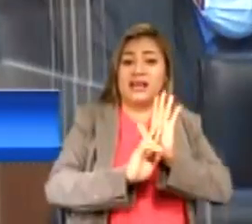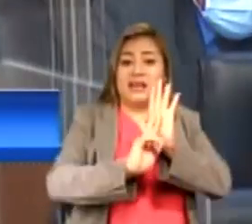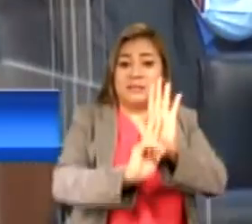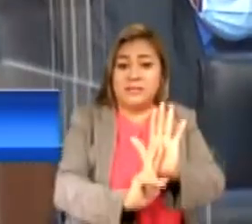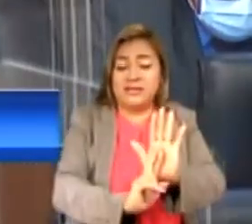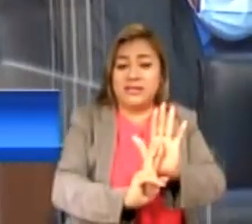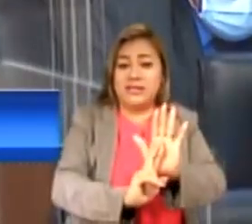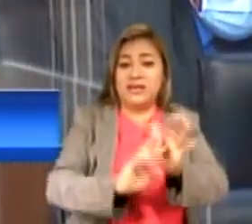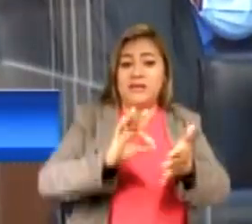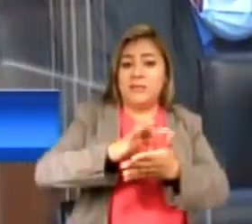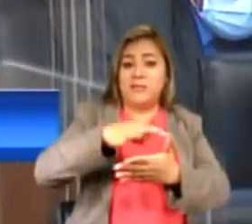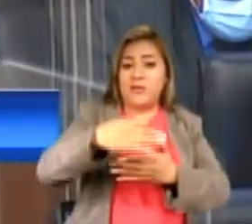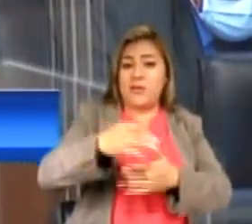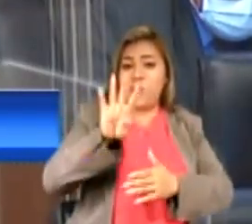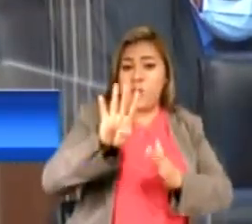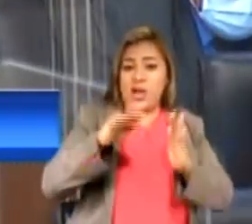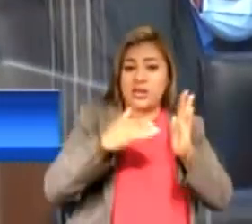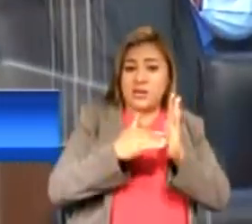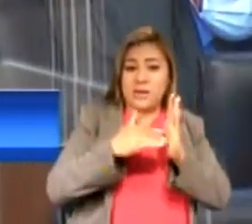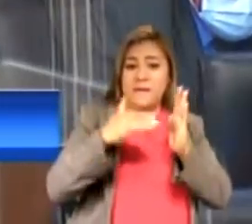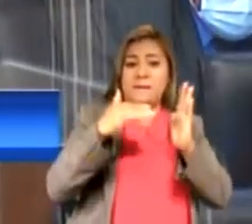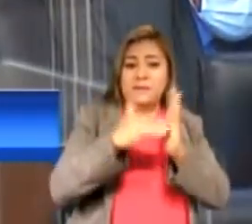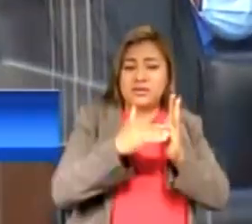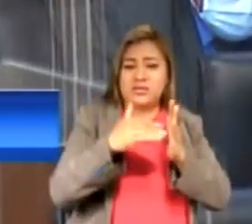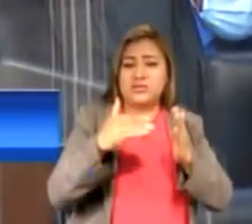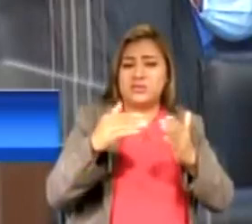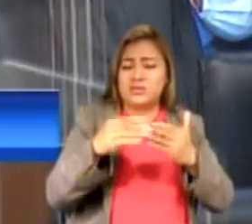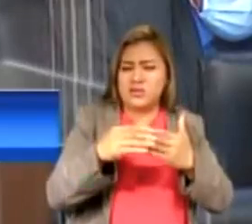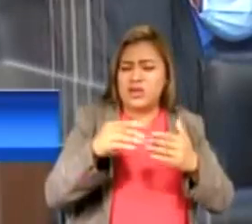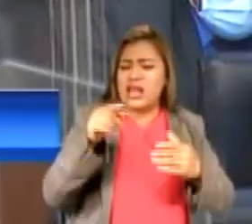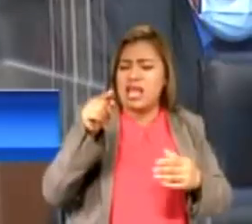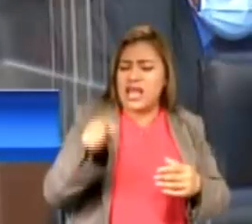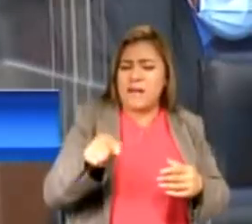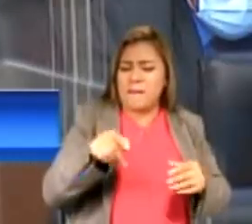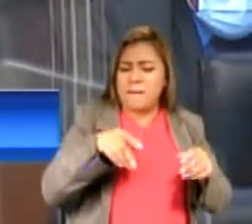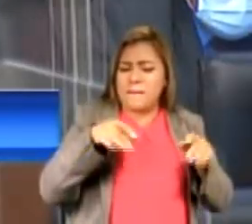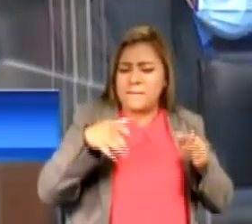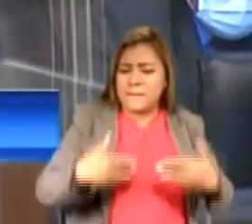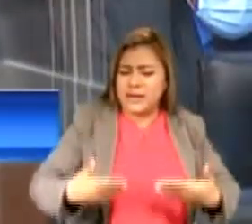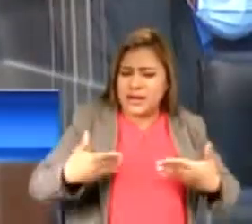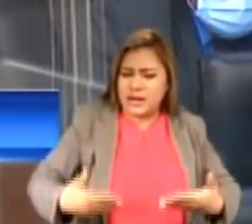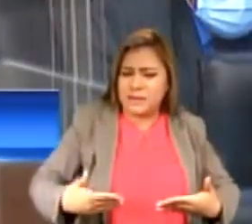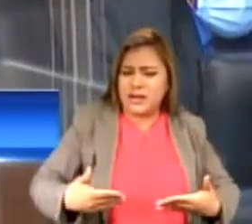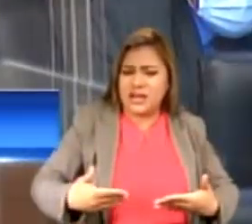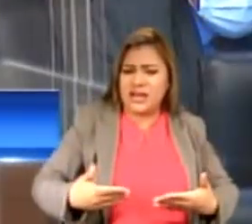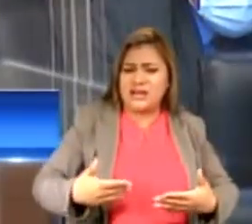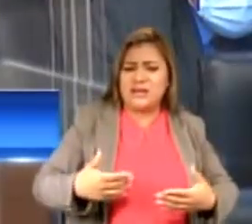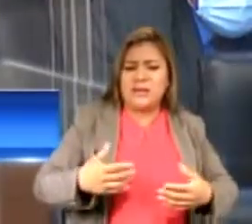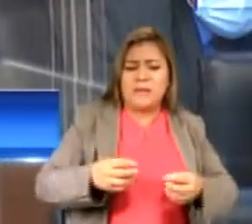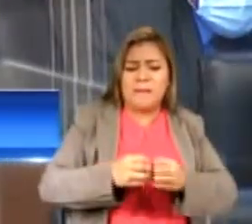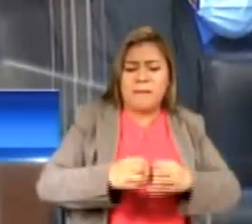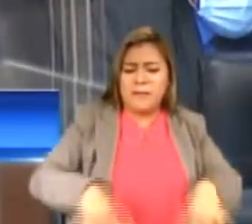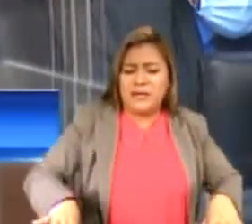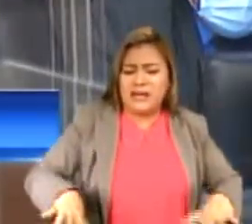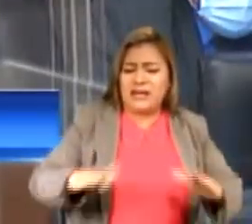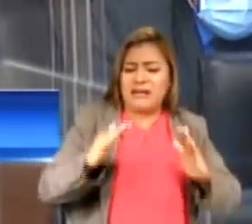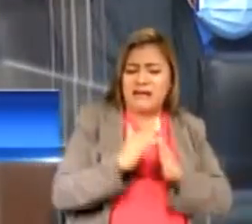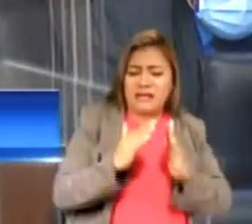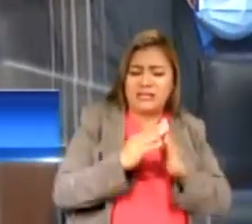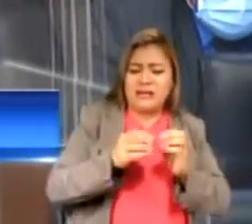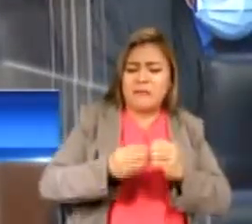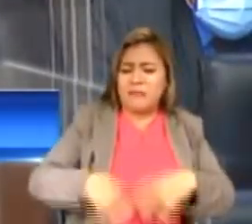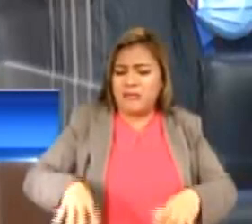de 4 millones que está perdiendo todo por esta maldita pandemia, que sí que nadie pidió,